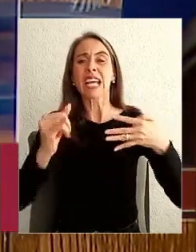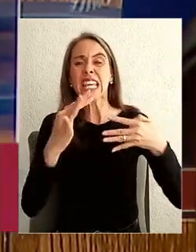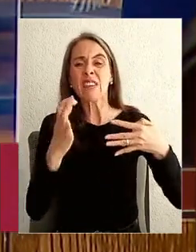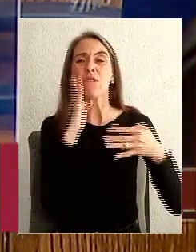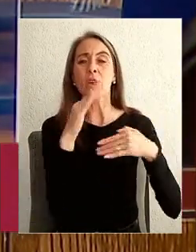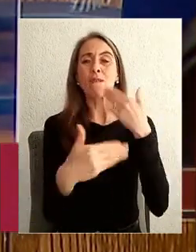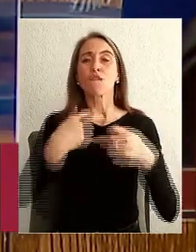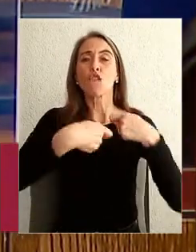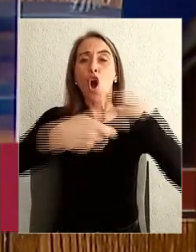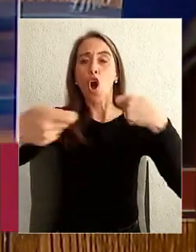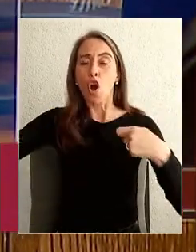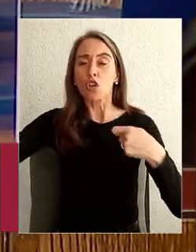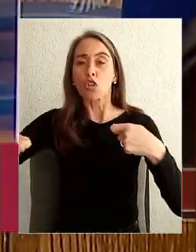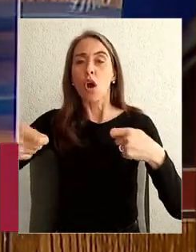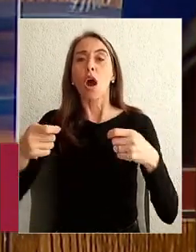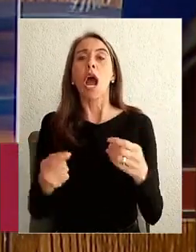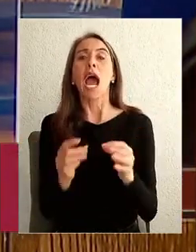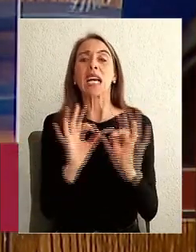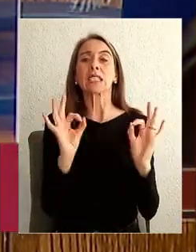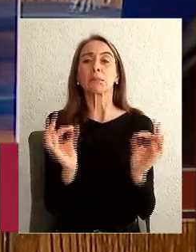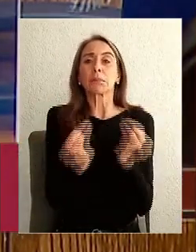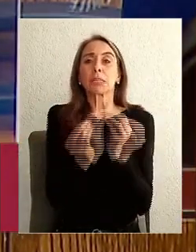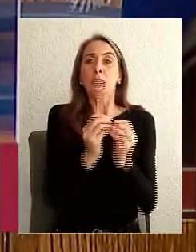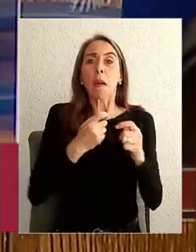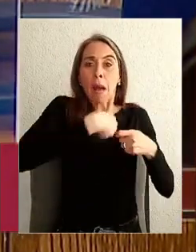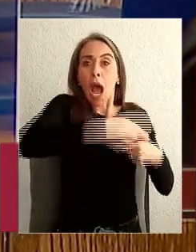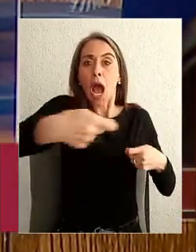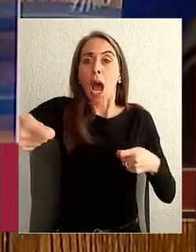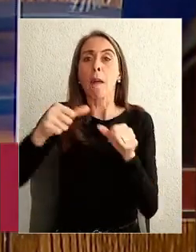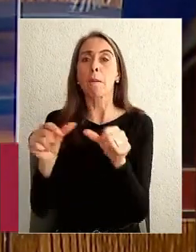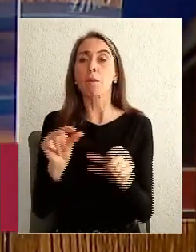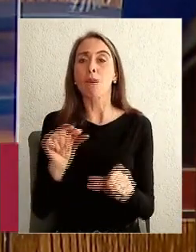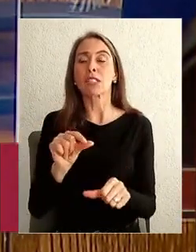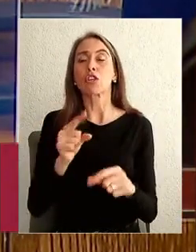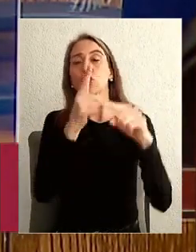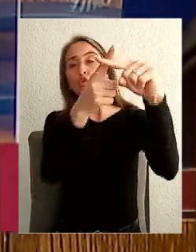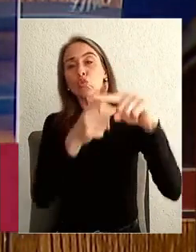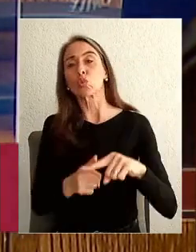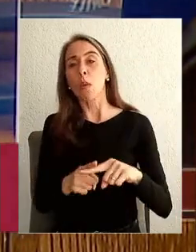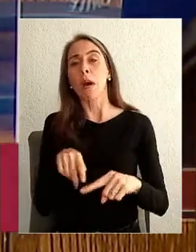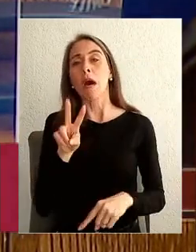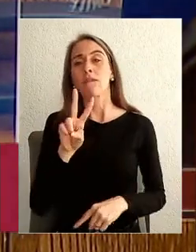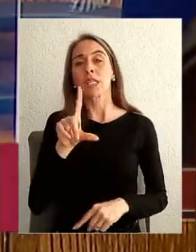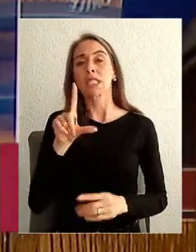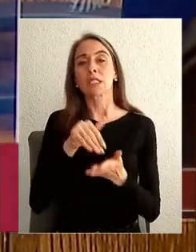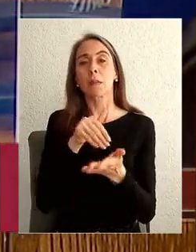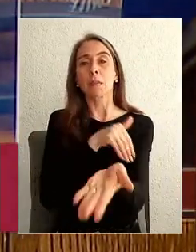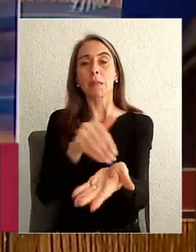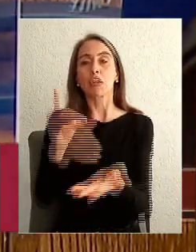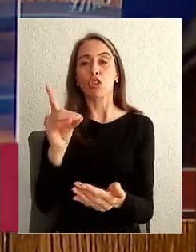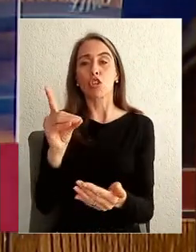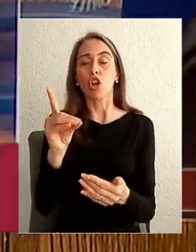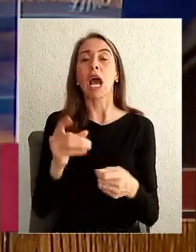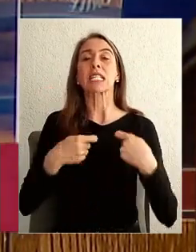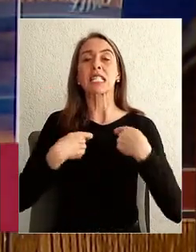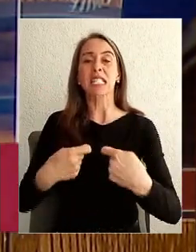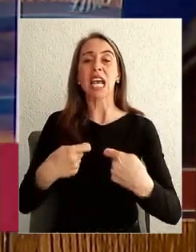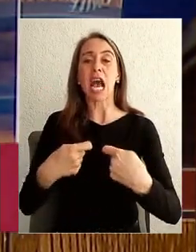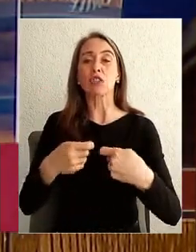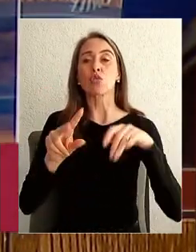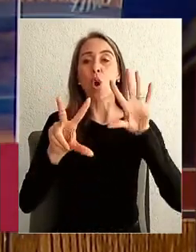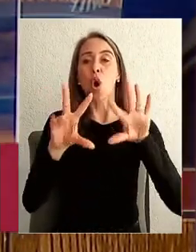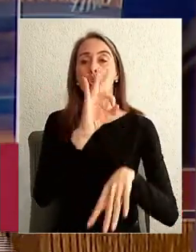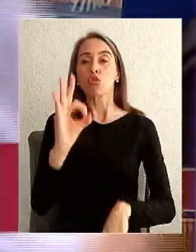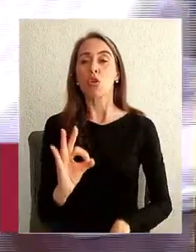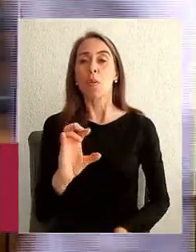paquetes extraordinarios y transitorios por más de 27.000 millones de dólares, casi un 8% del PIB, desplegado a través